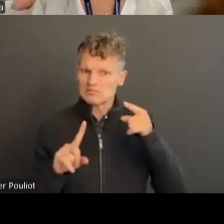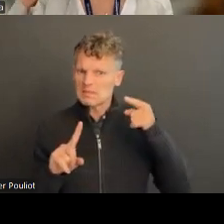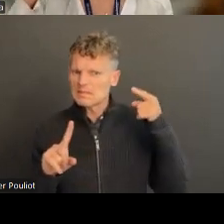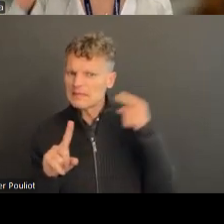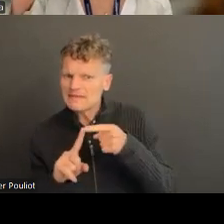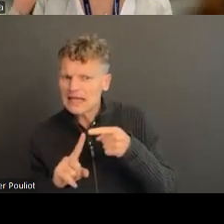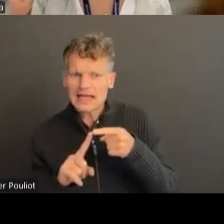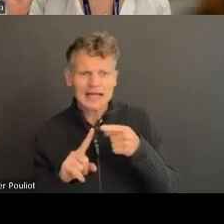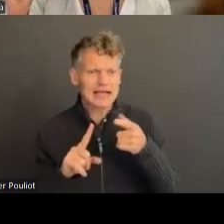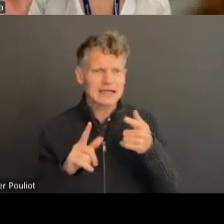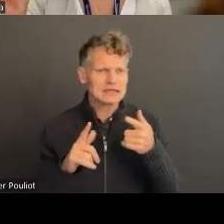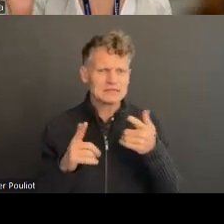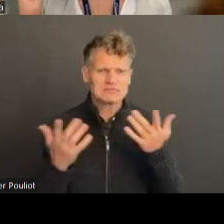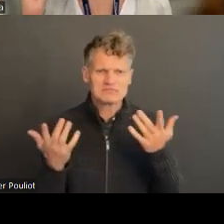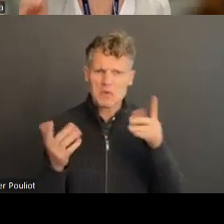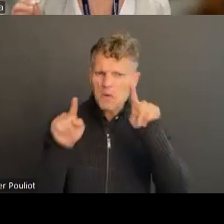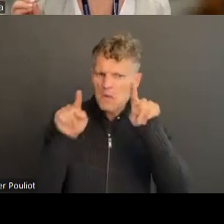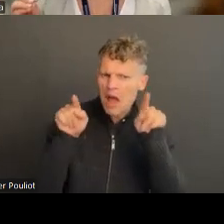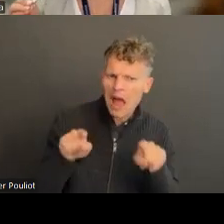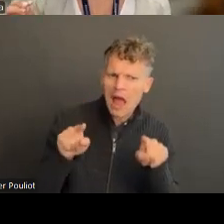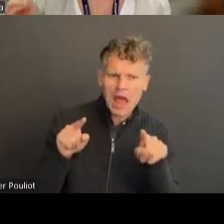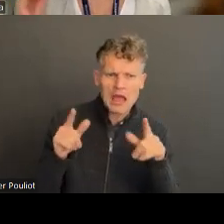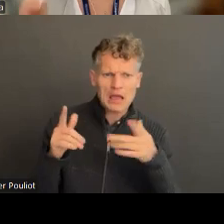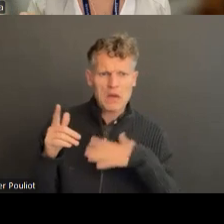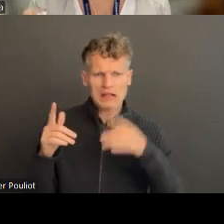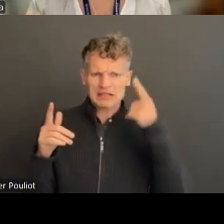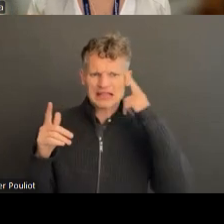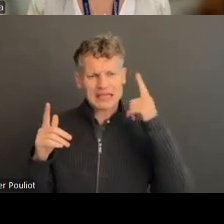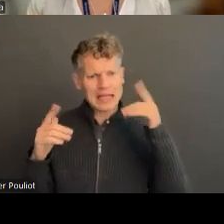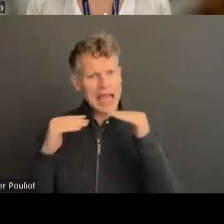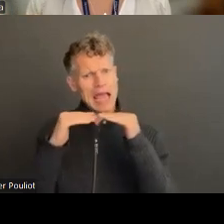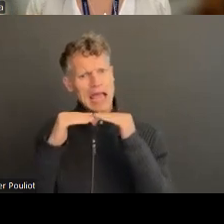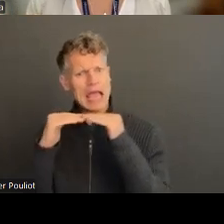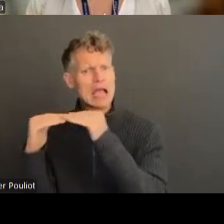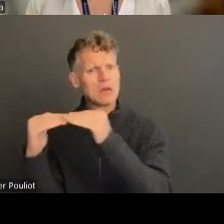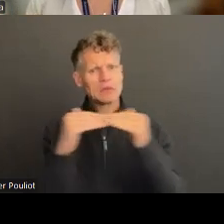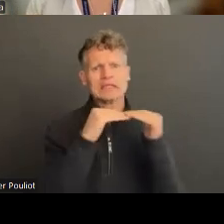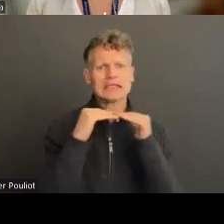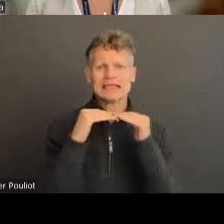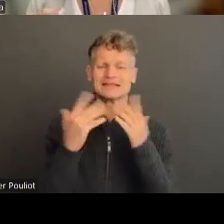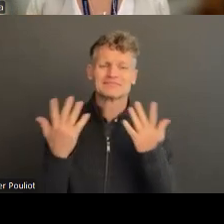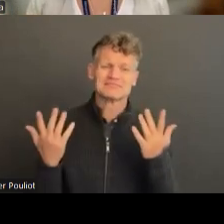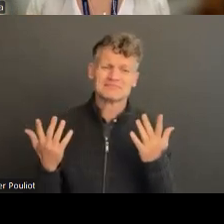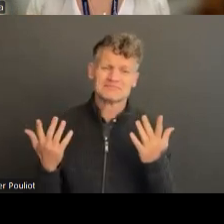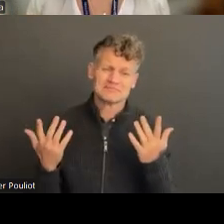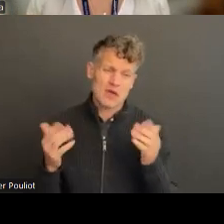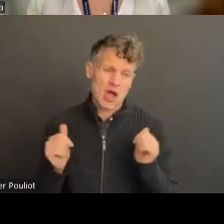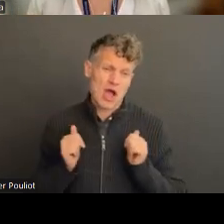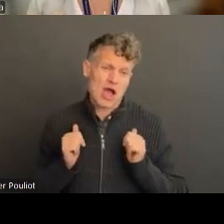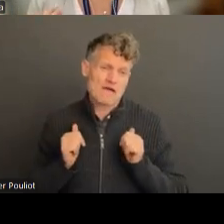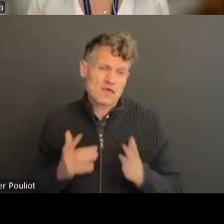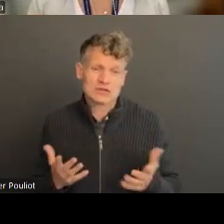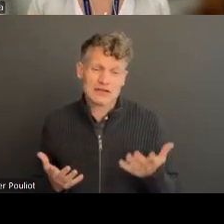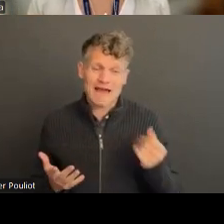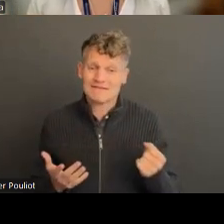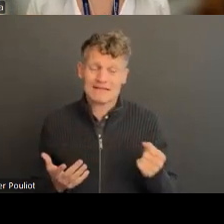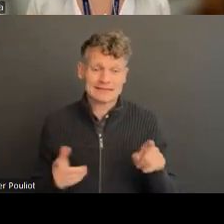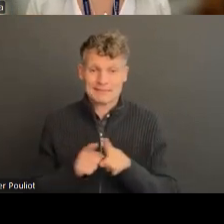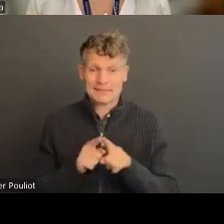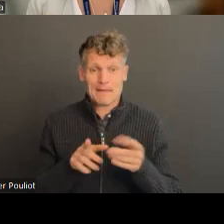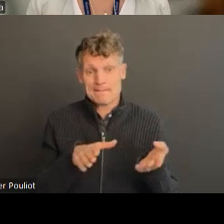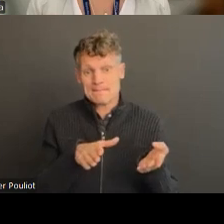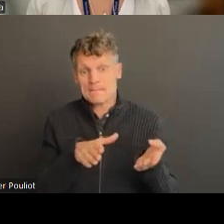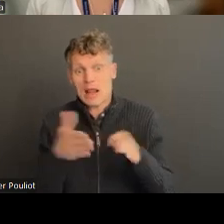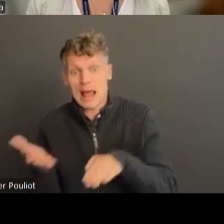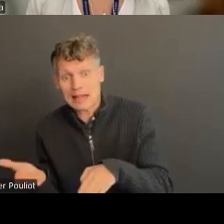pero no en nada particular mencionado, ¿cierto?, a la equidad. Cuando revisamos la evaluación de las necesidades,